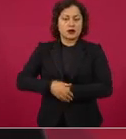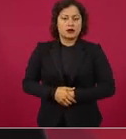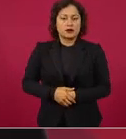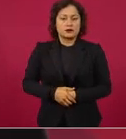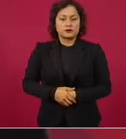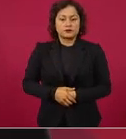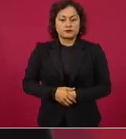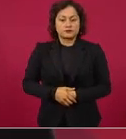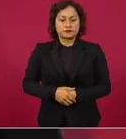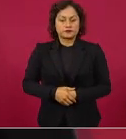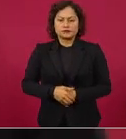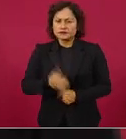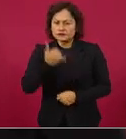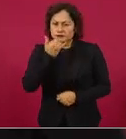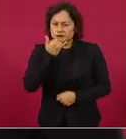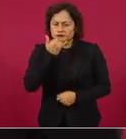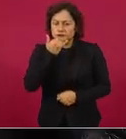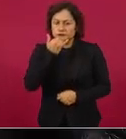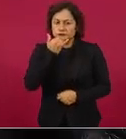perdón,